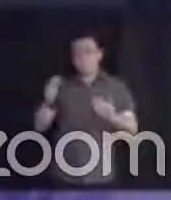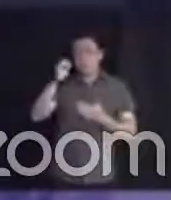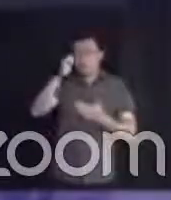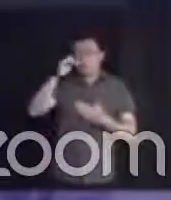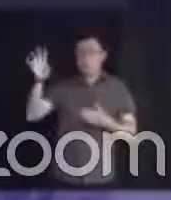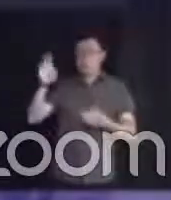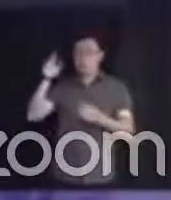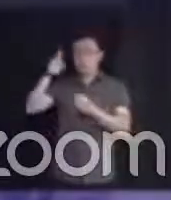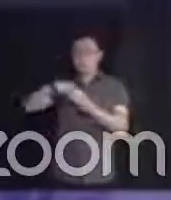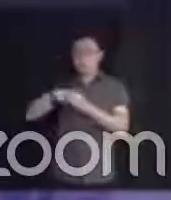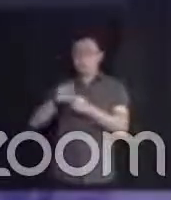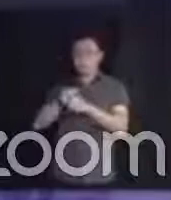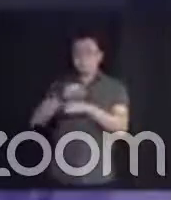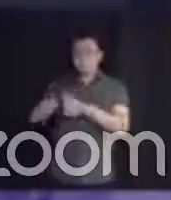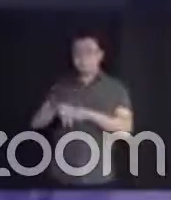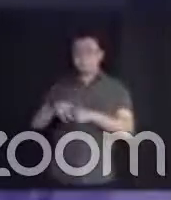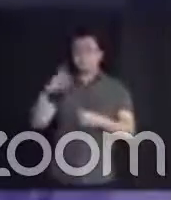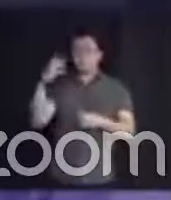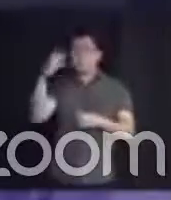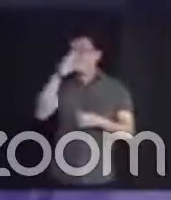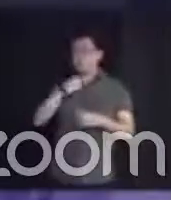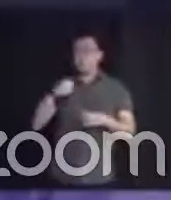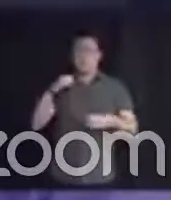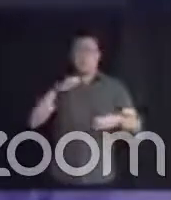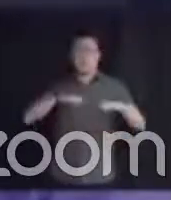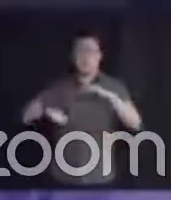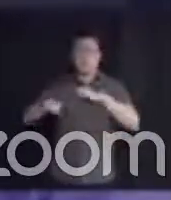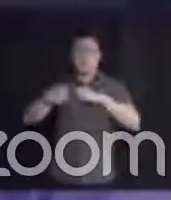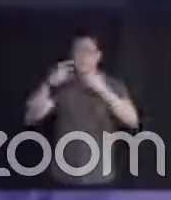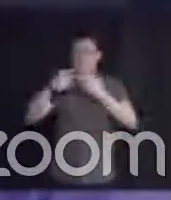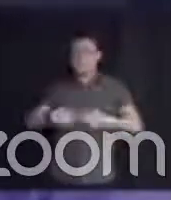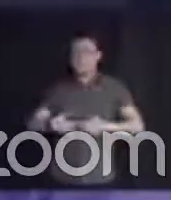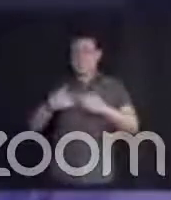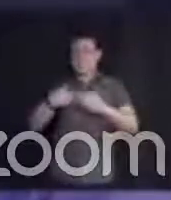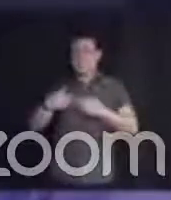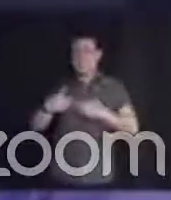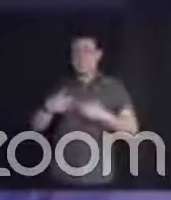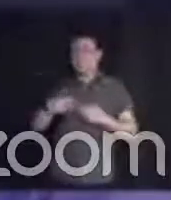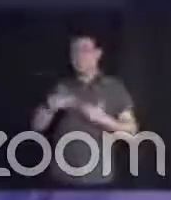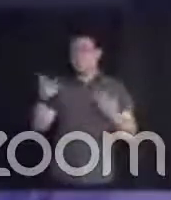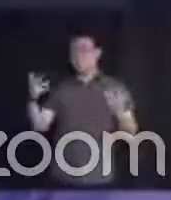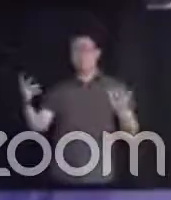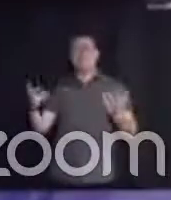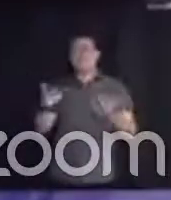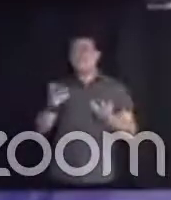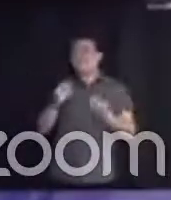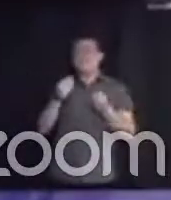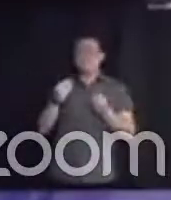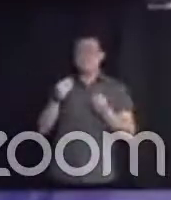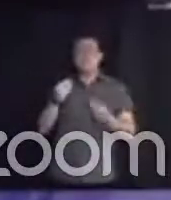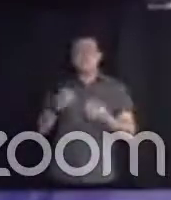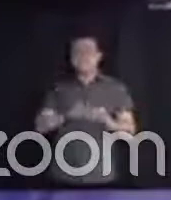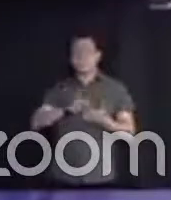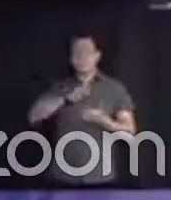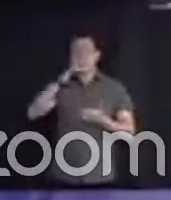esta hermosa compañía, de verdad que no tenemos palabras para agradecer todo. A mí me han